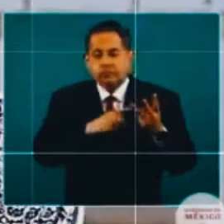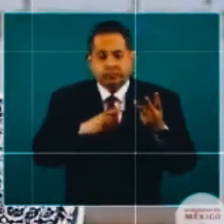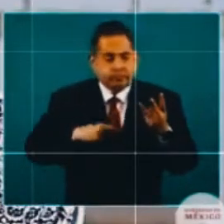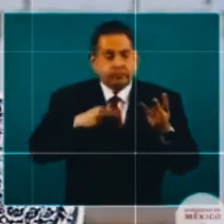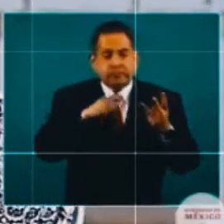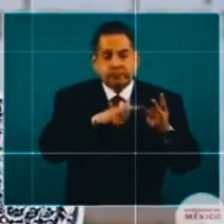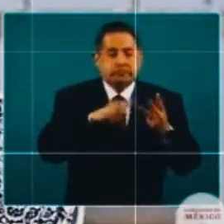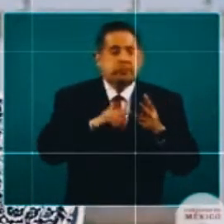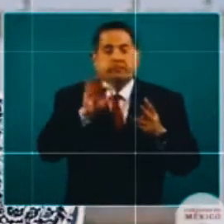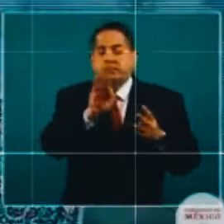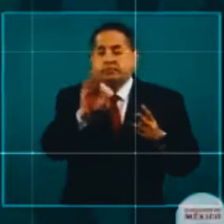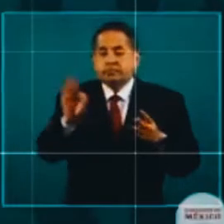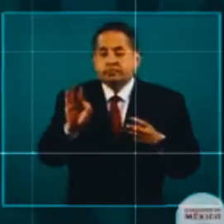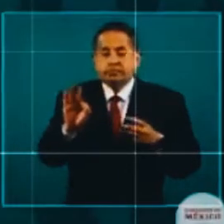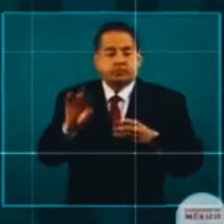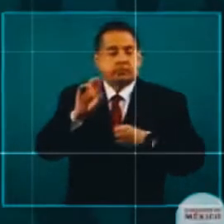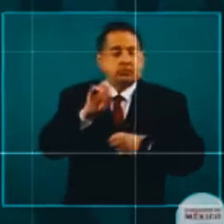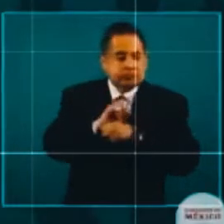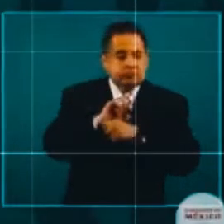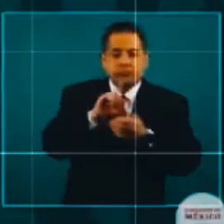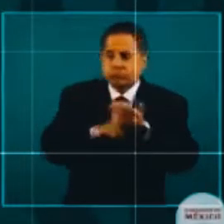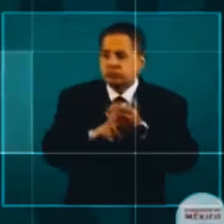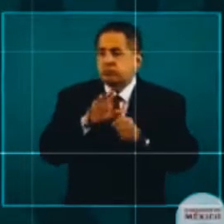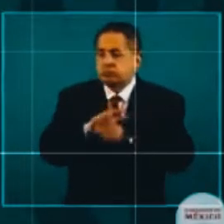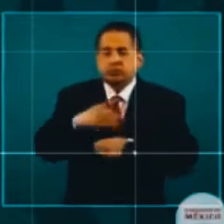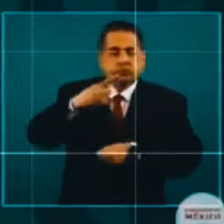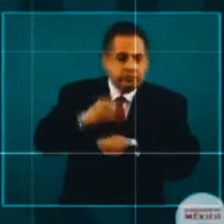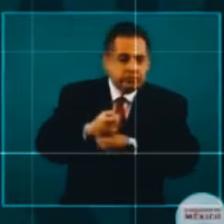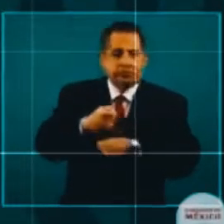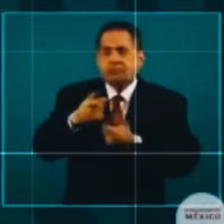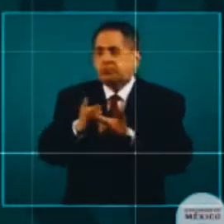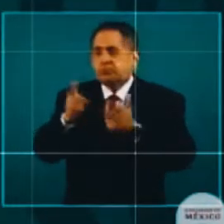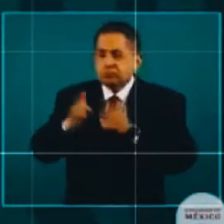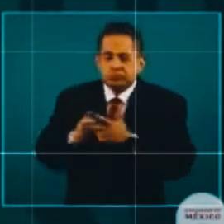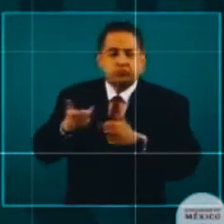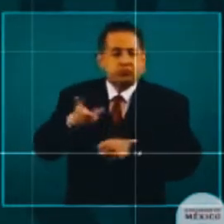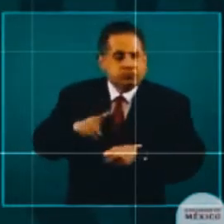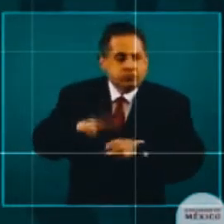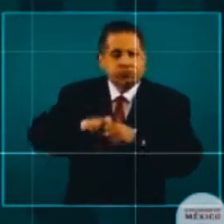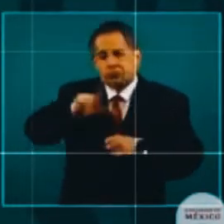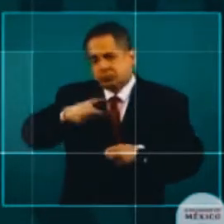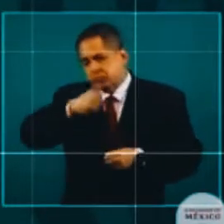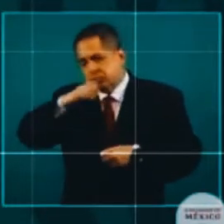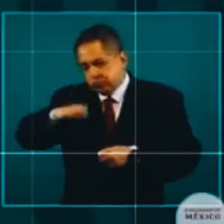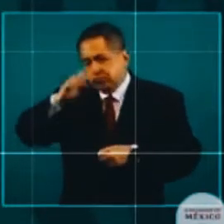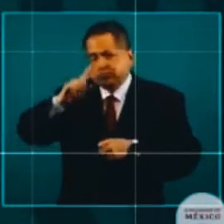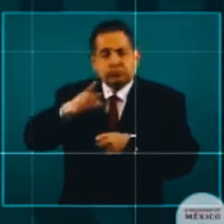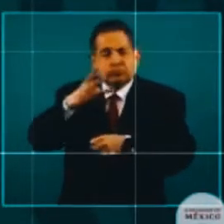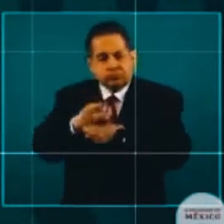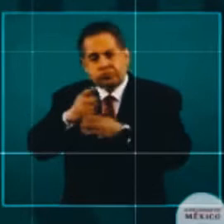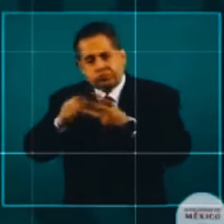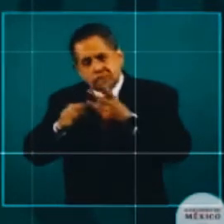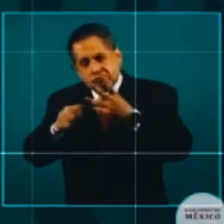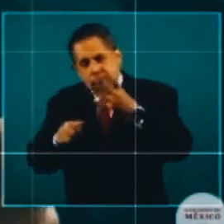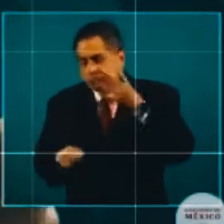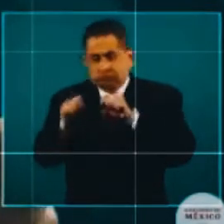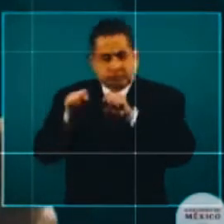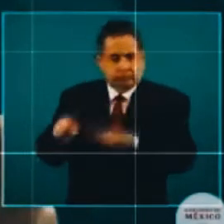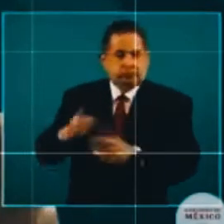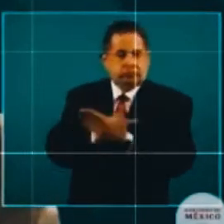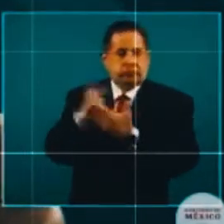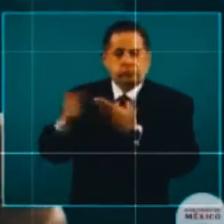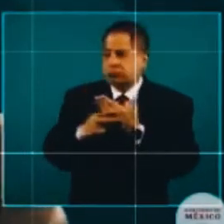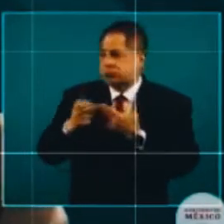el calendario, así como la prioridad por grupos de personas establecidos en la citada Política Nacional de